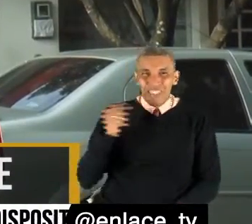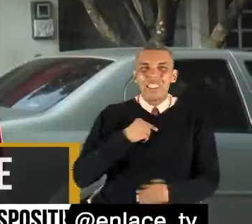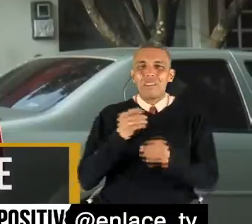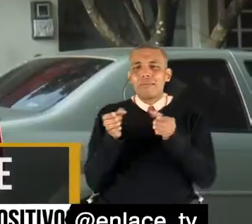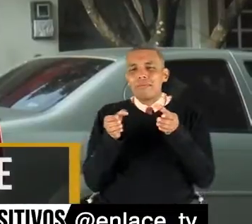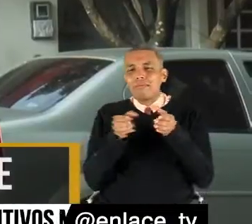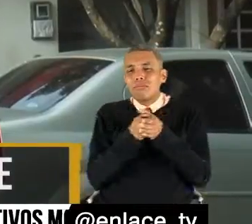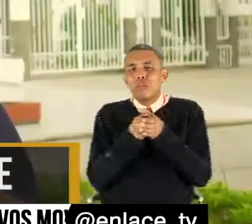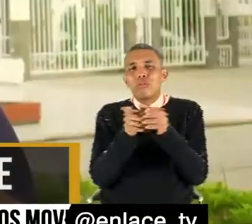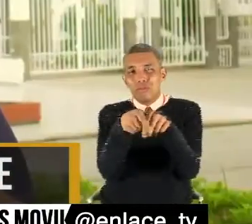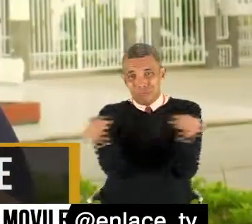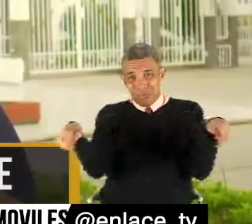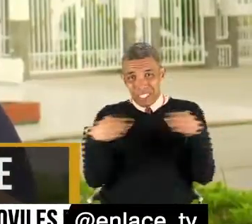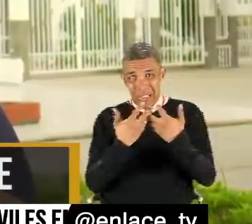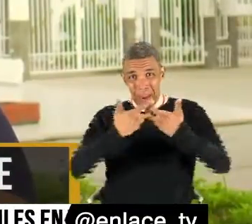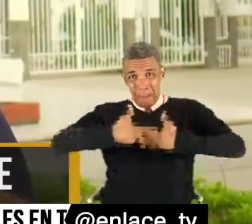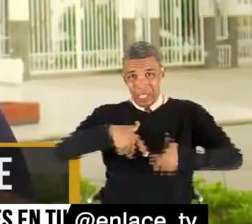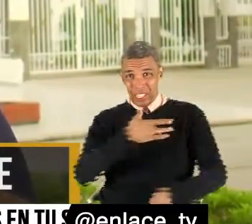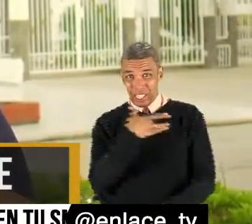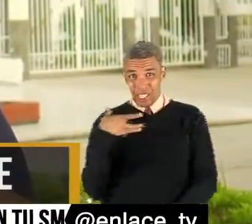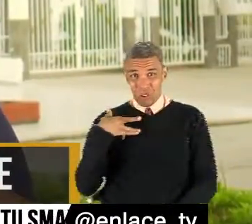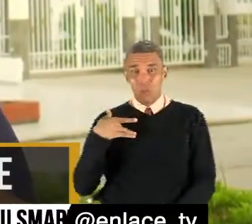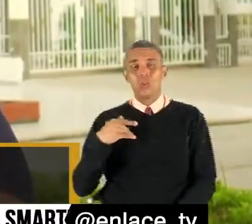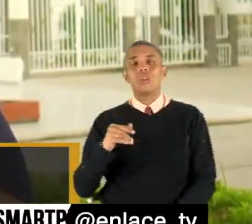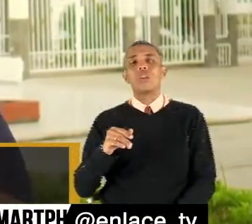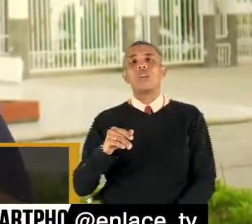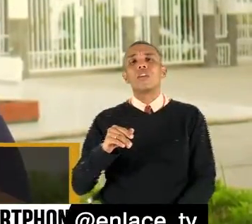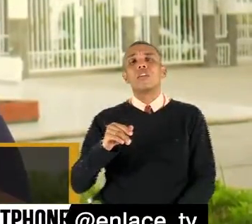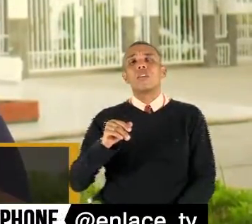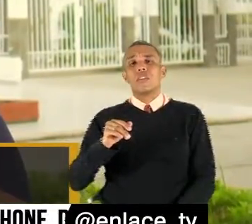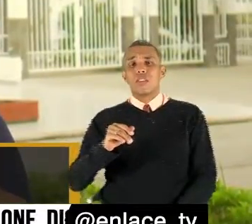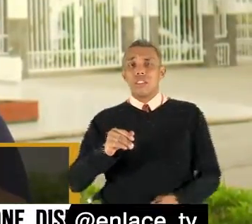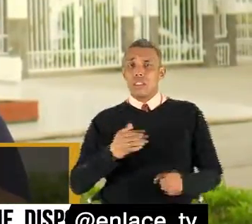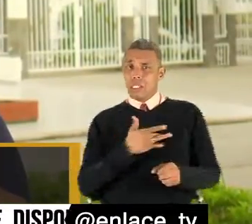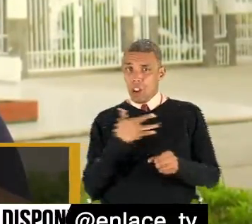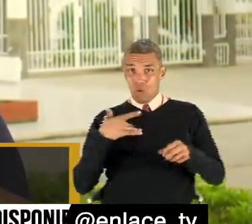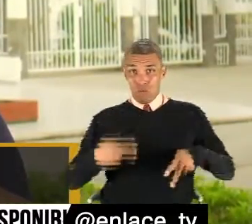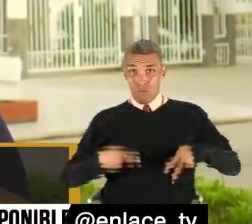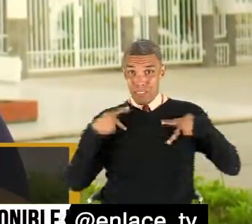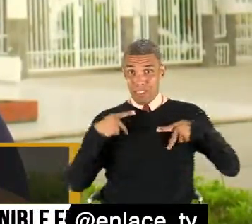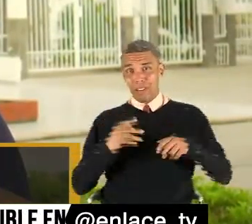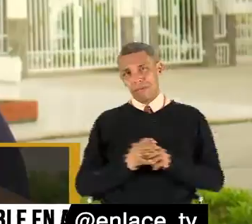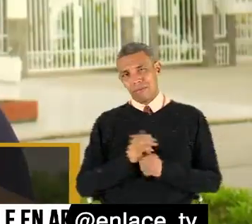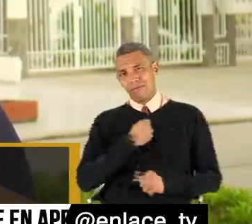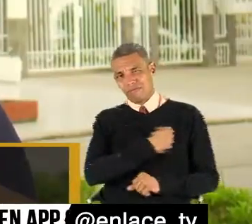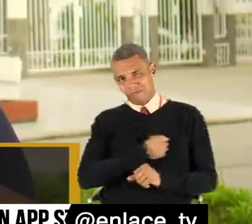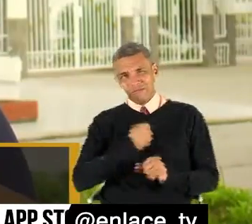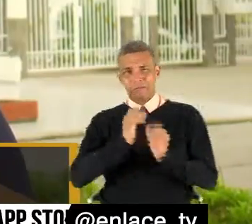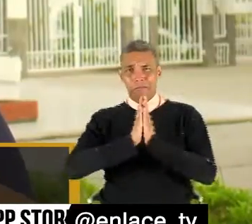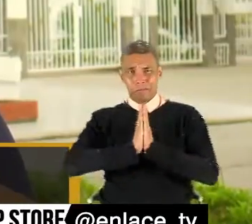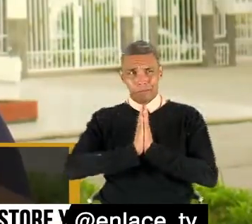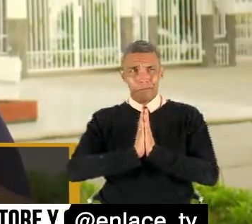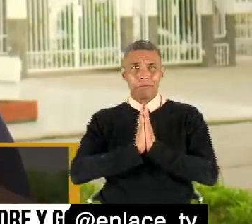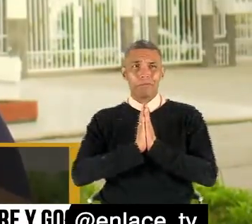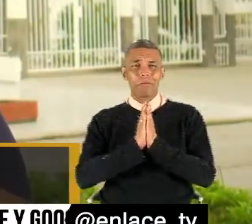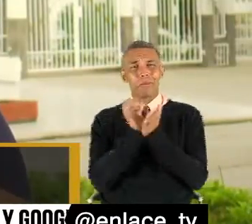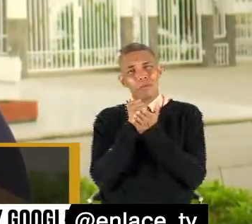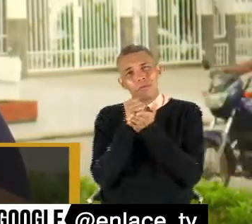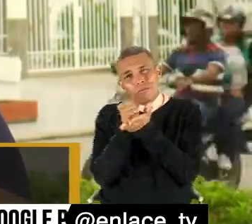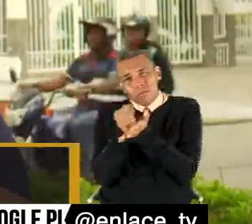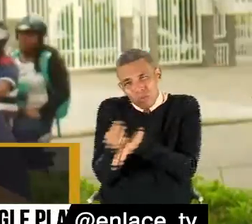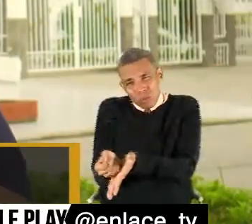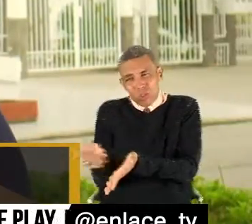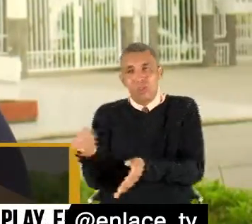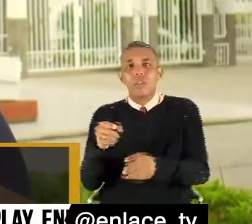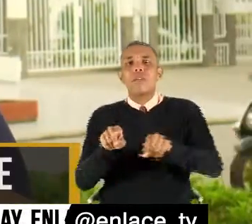para dicha intervención. De corazón le estoy pidiendo a Salud Vida que por favor nos ayuden con la cirugía de mi hermano.